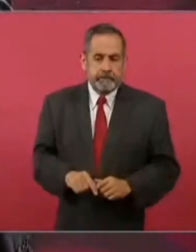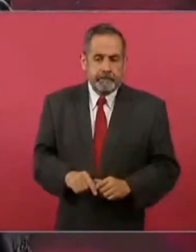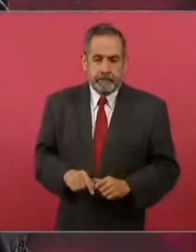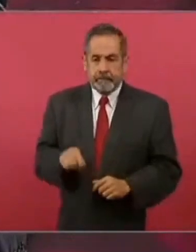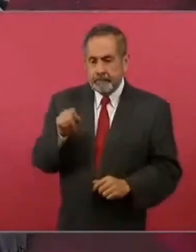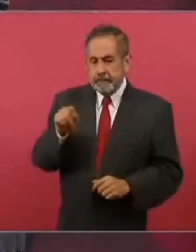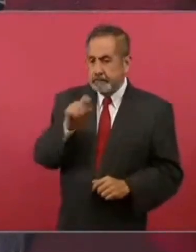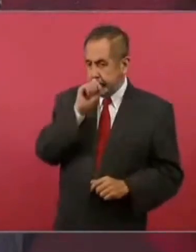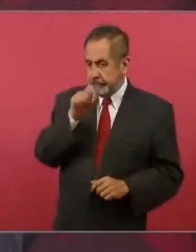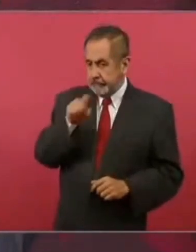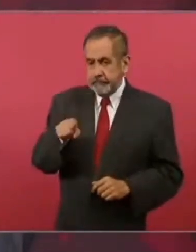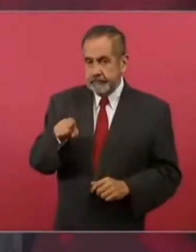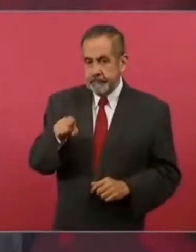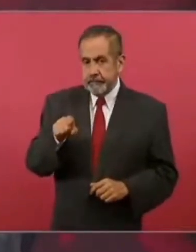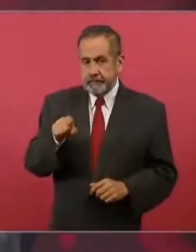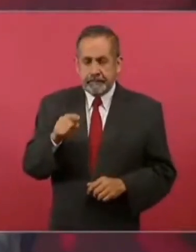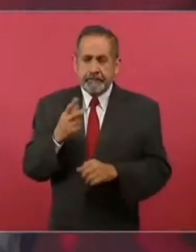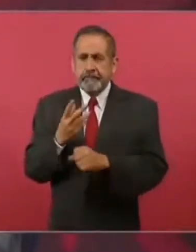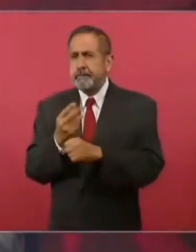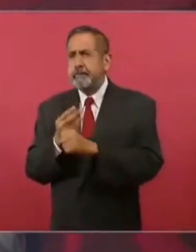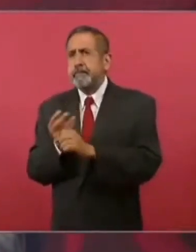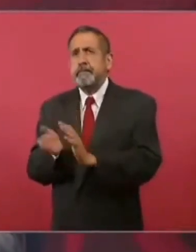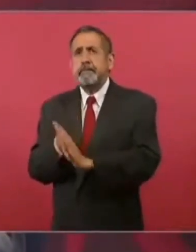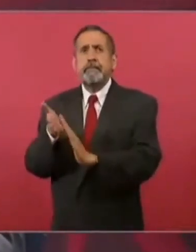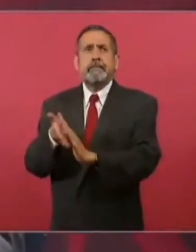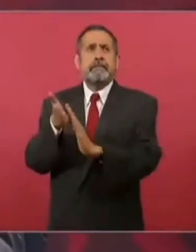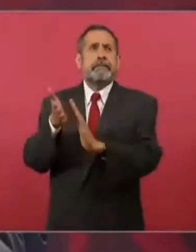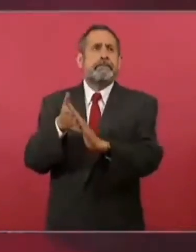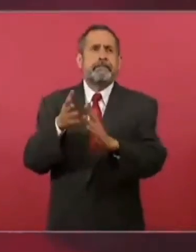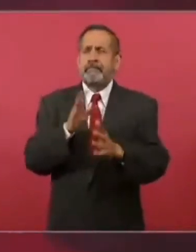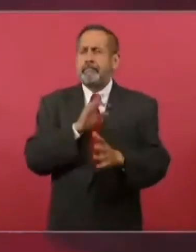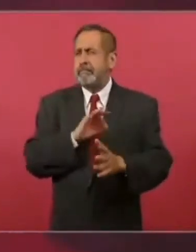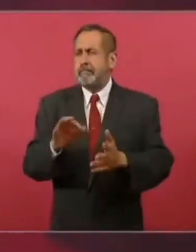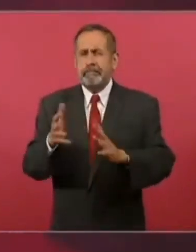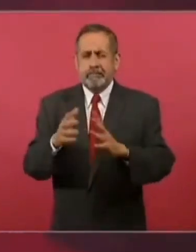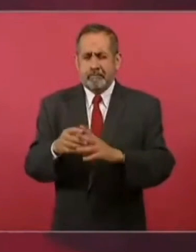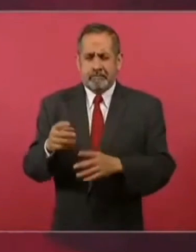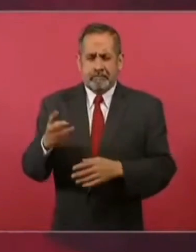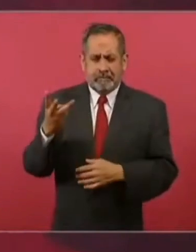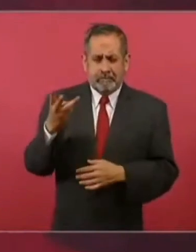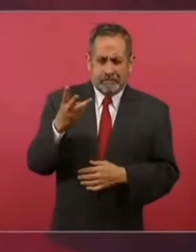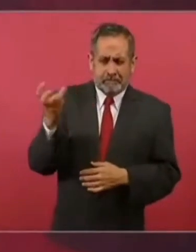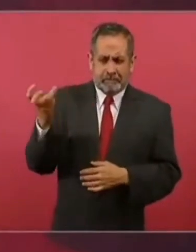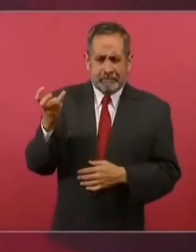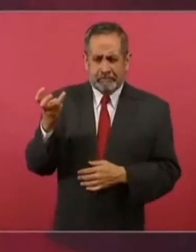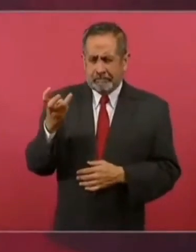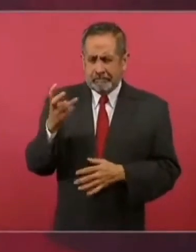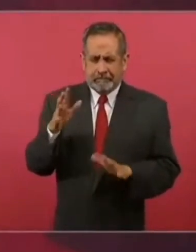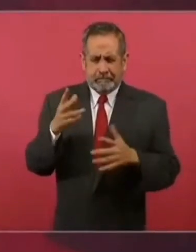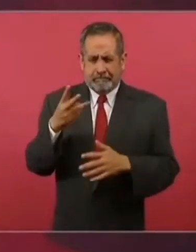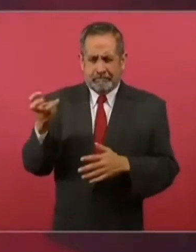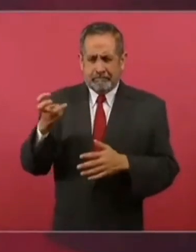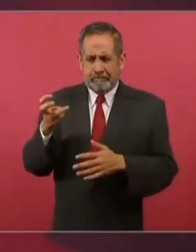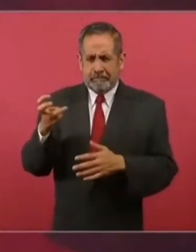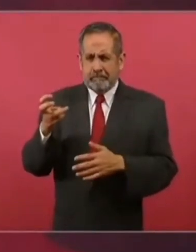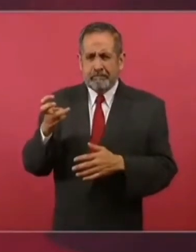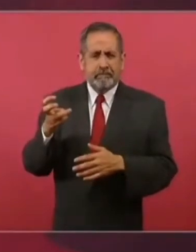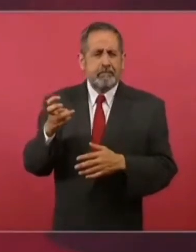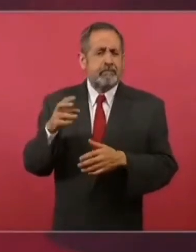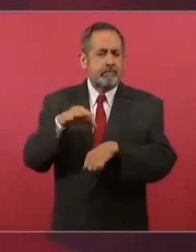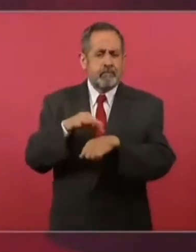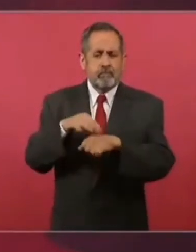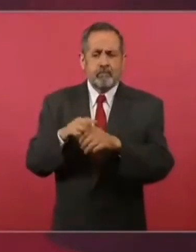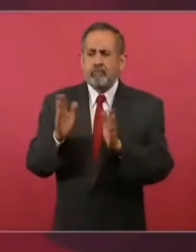Y estamos rehabilitando como 300 unidades médicas del